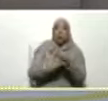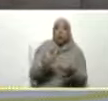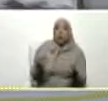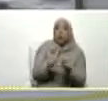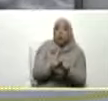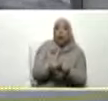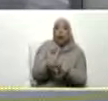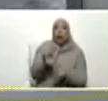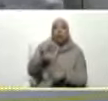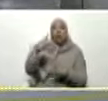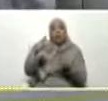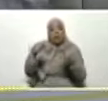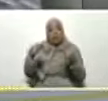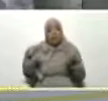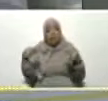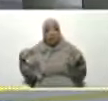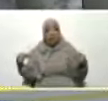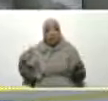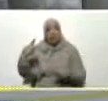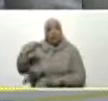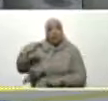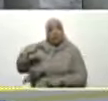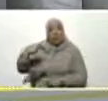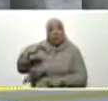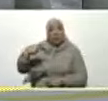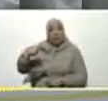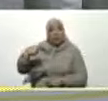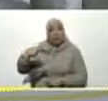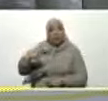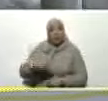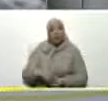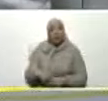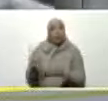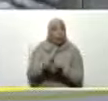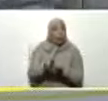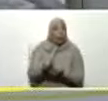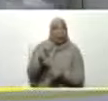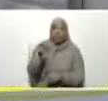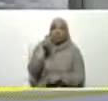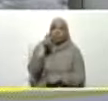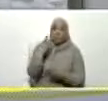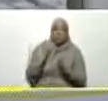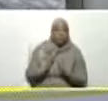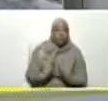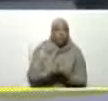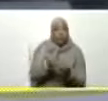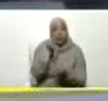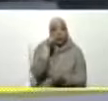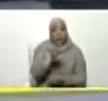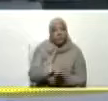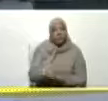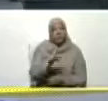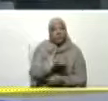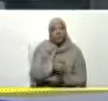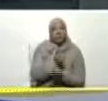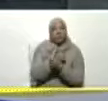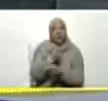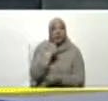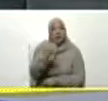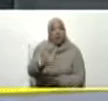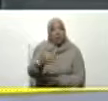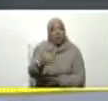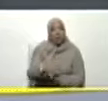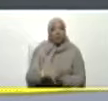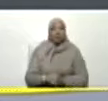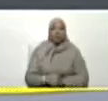Tobar, como hicimos en Tejería. Estaremos con el pueblo, con nuestro amor y con la verdad.